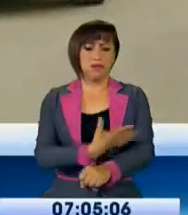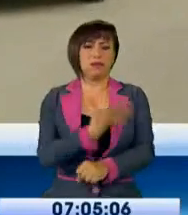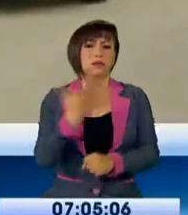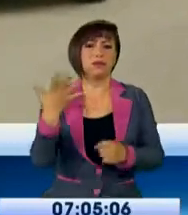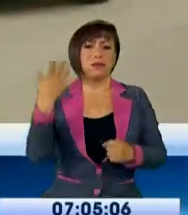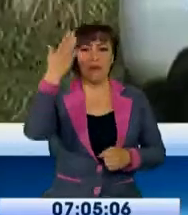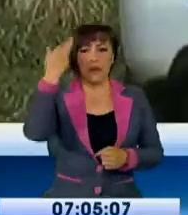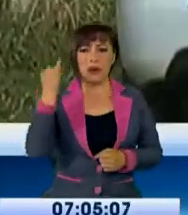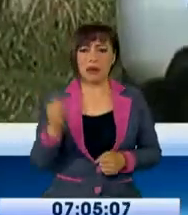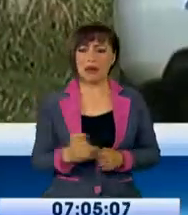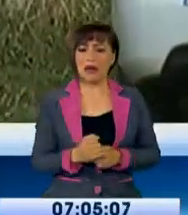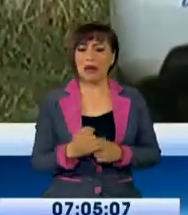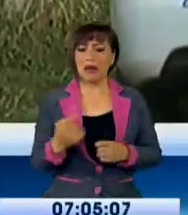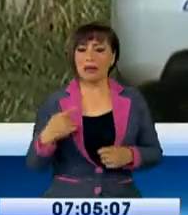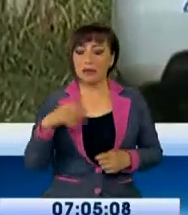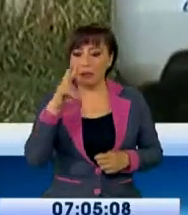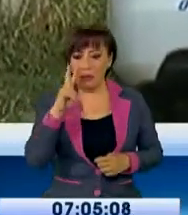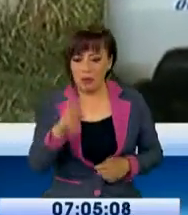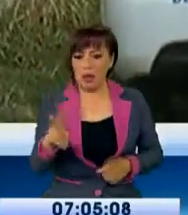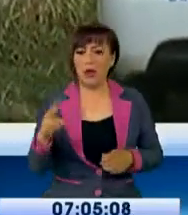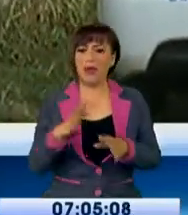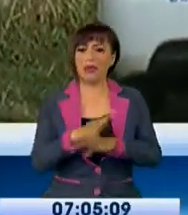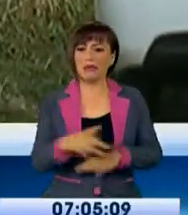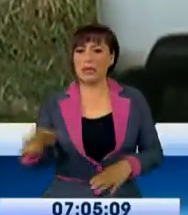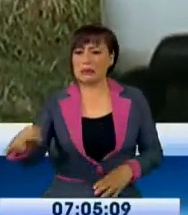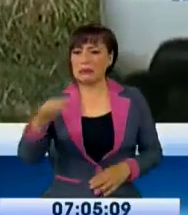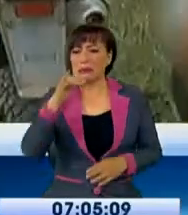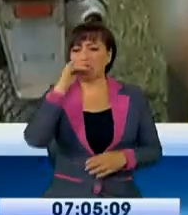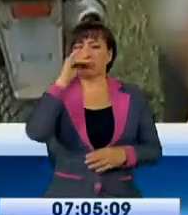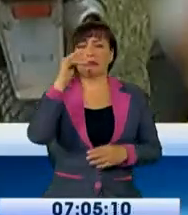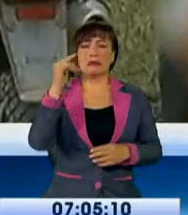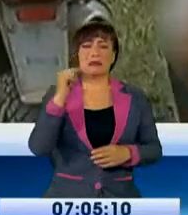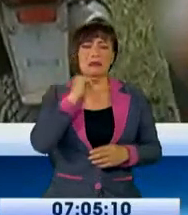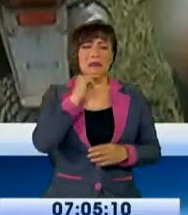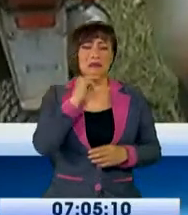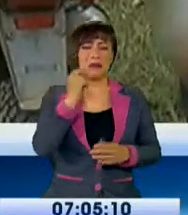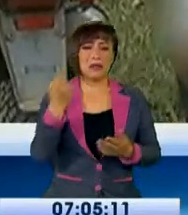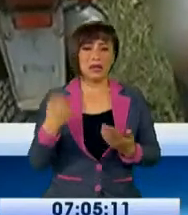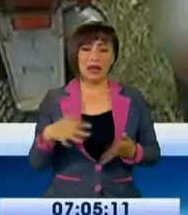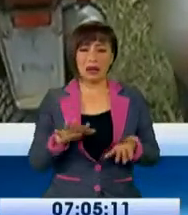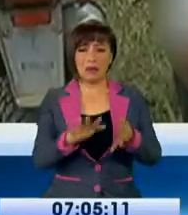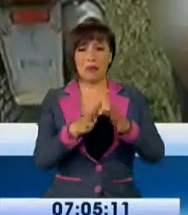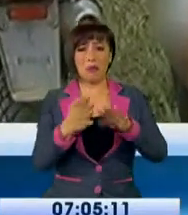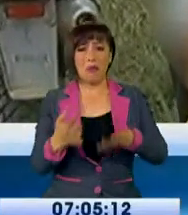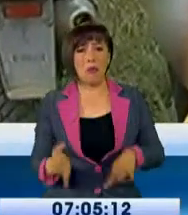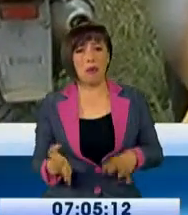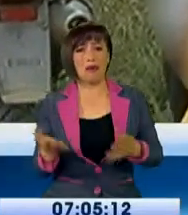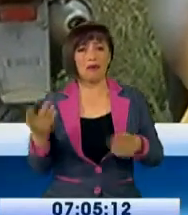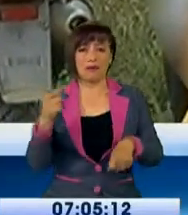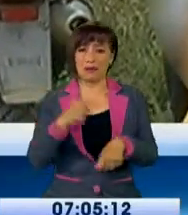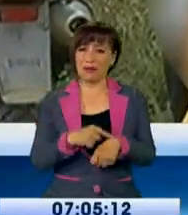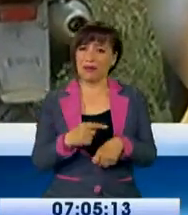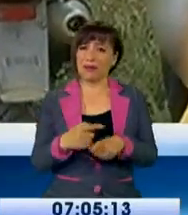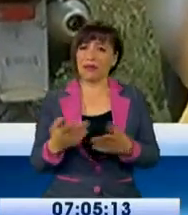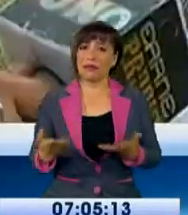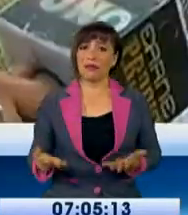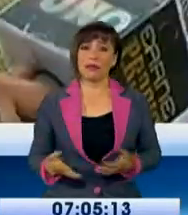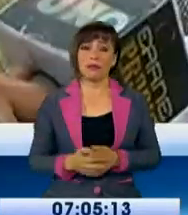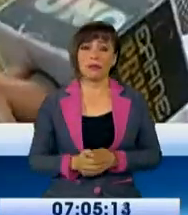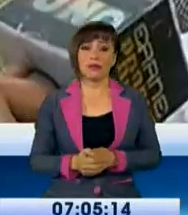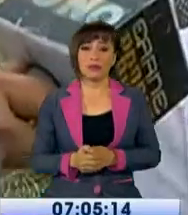que el mal olor que emanaba el cuerpo en descomposición. Dicen los agentes que estaba